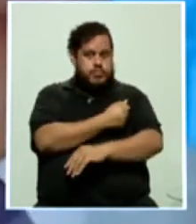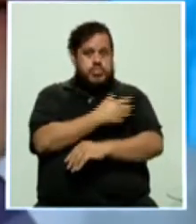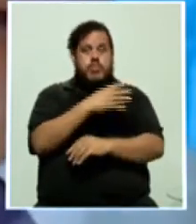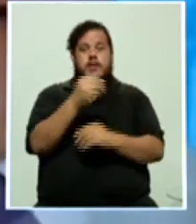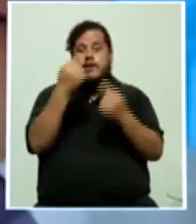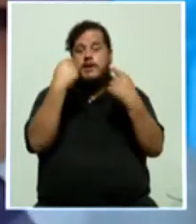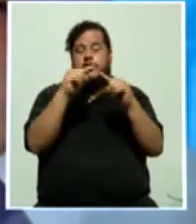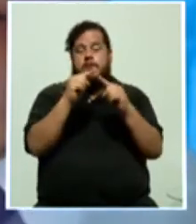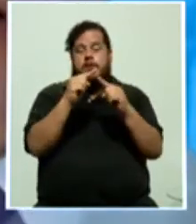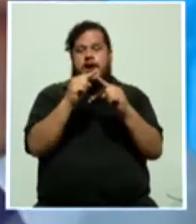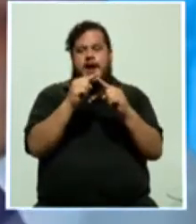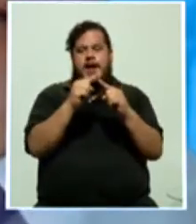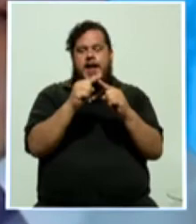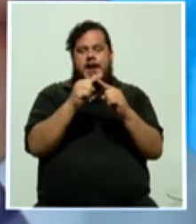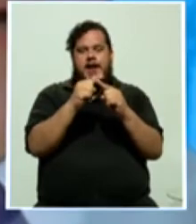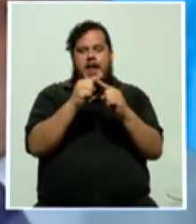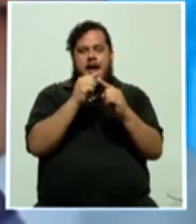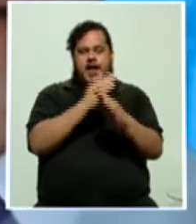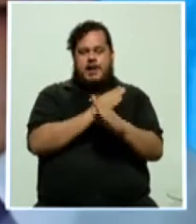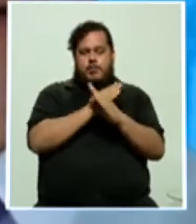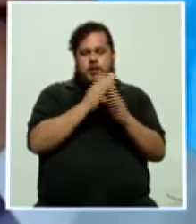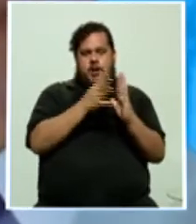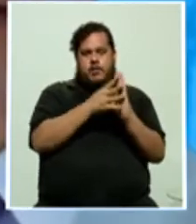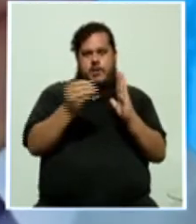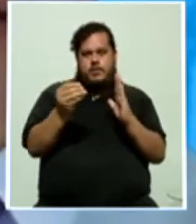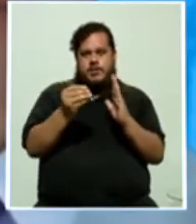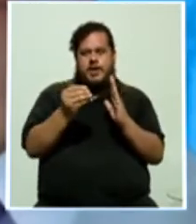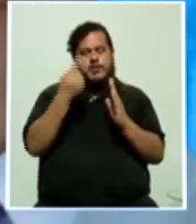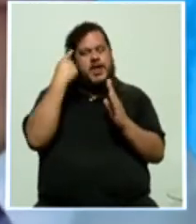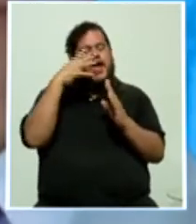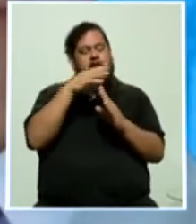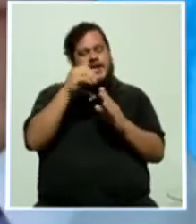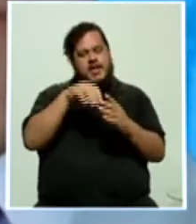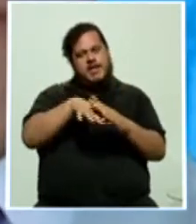la inmunidad de rebaño que es importante para salir de la pandemia.